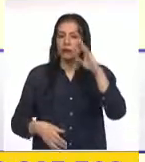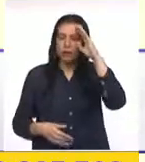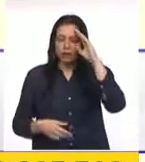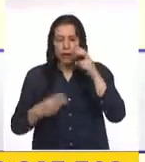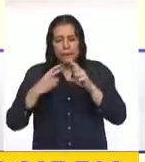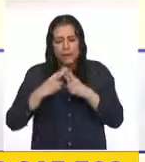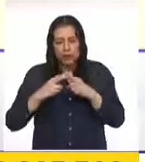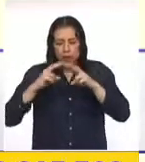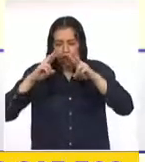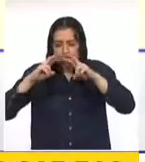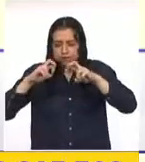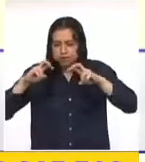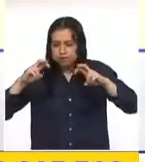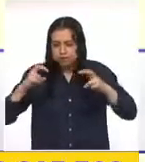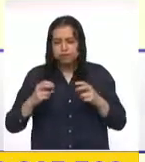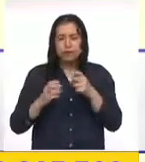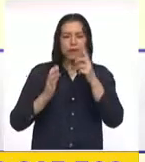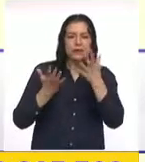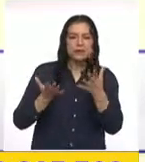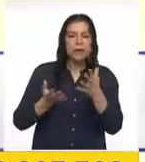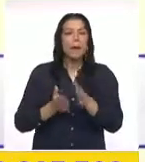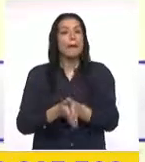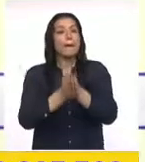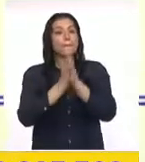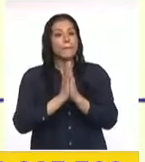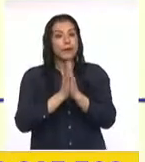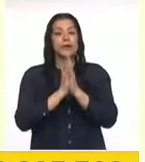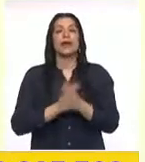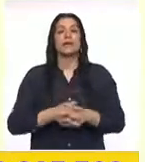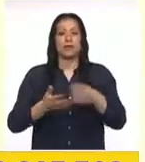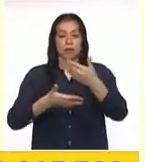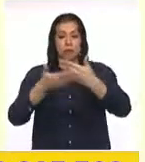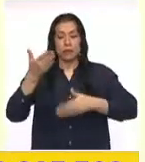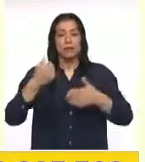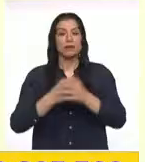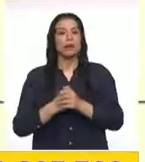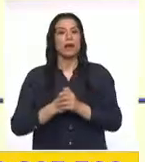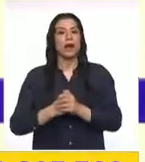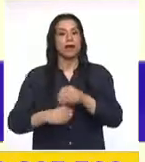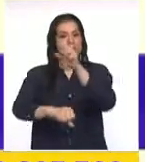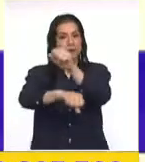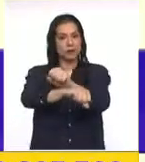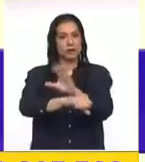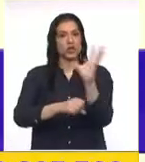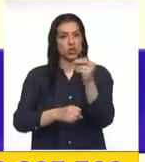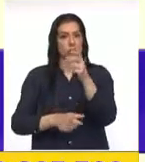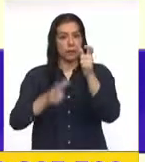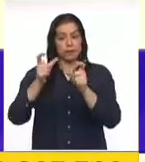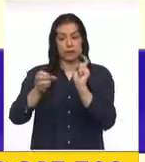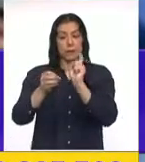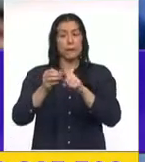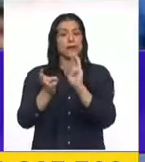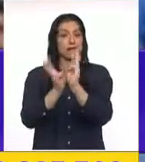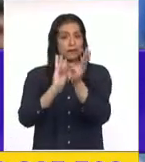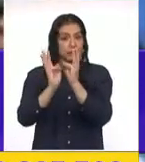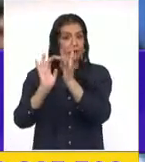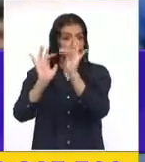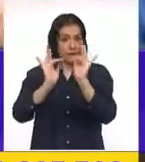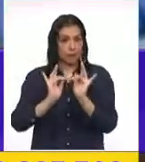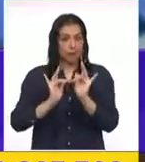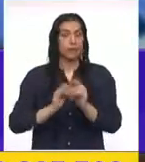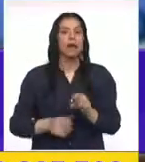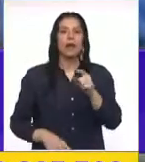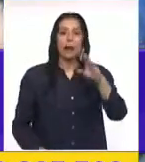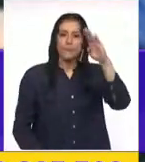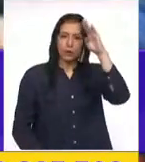investigación preliminar, solicitando el mandato judicial de detención de todos los usuarios de esa red de WhatsApp. Así la